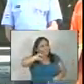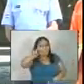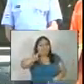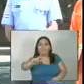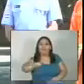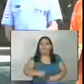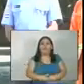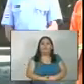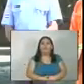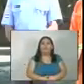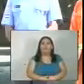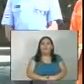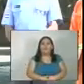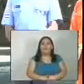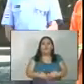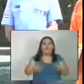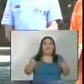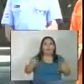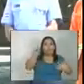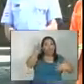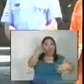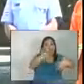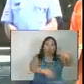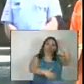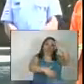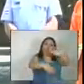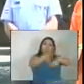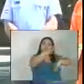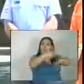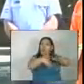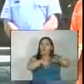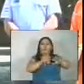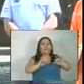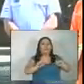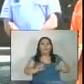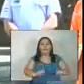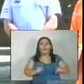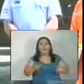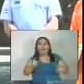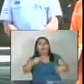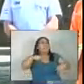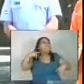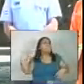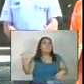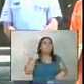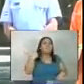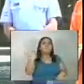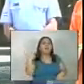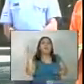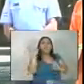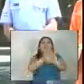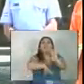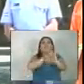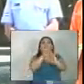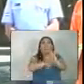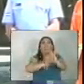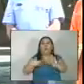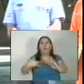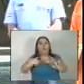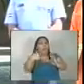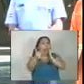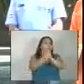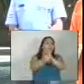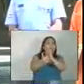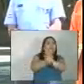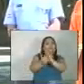las olas no tienen las condiciones propicias para demostrar nuestras habilidades de